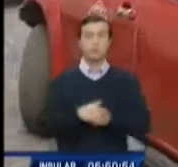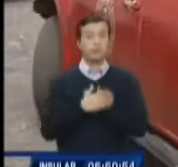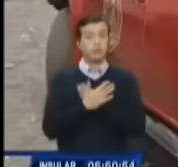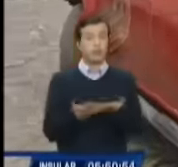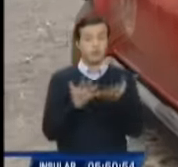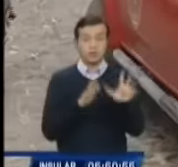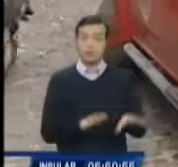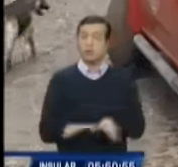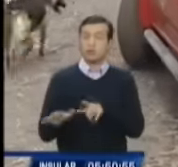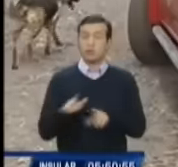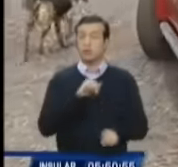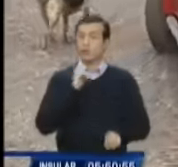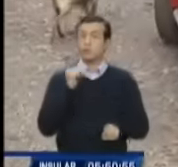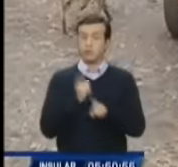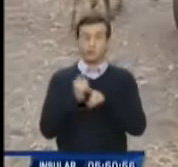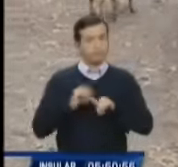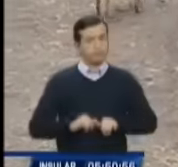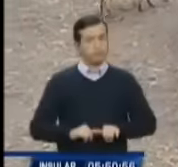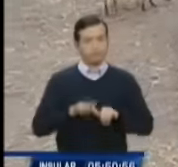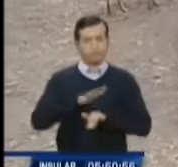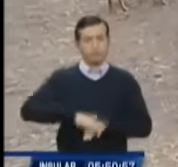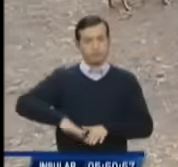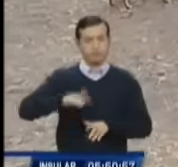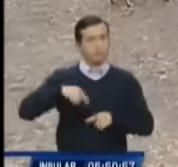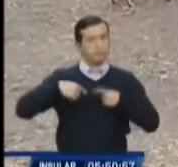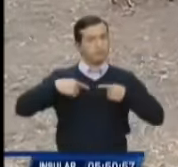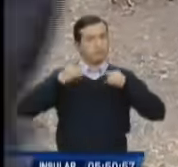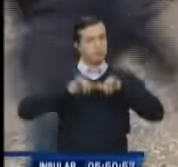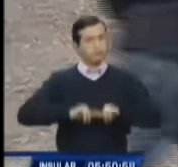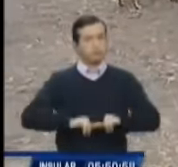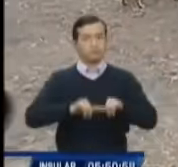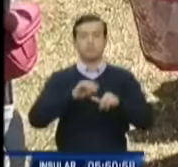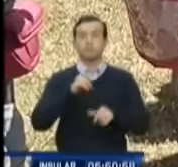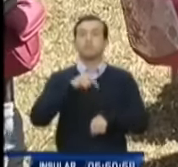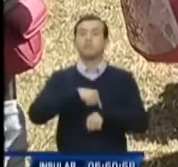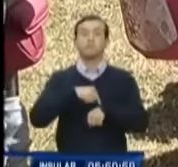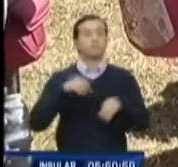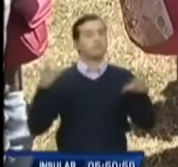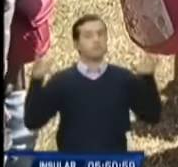como estas se realizarán en esta zona en los próximos días, en horas de la noche.